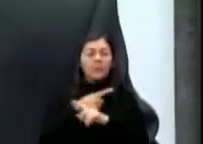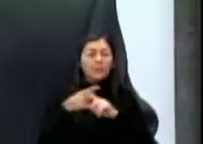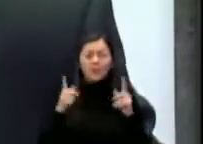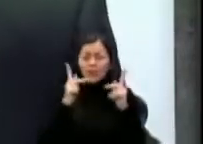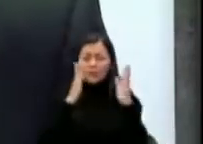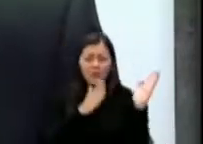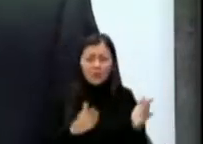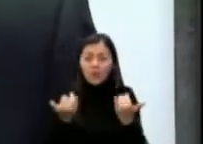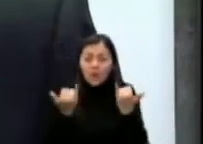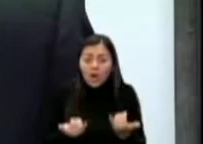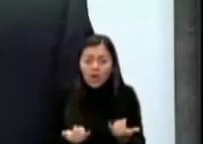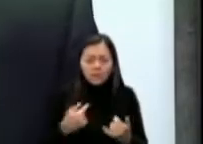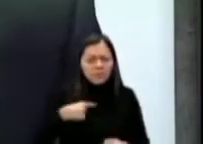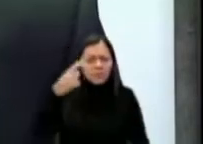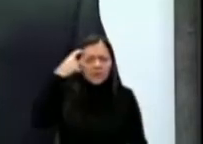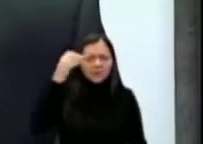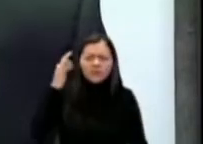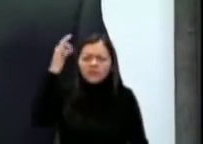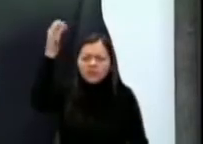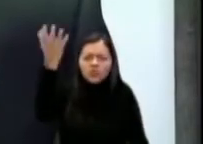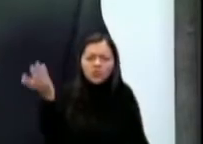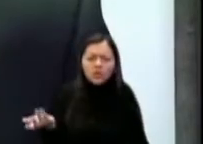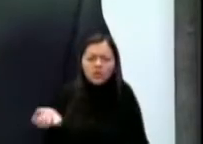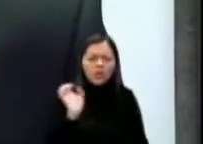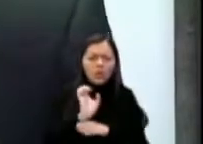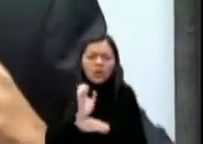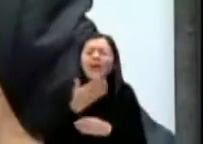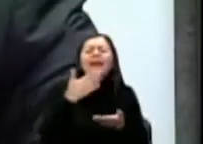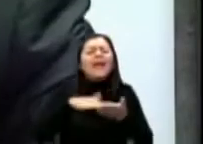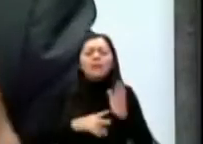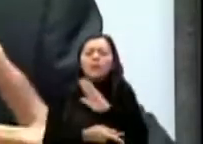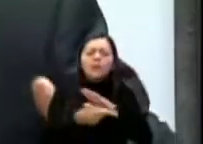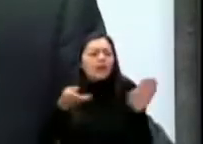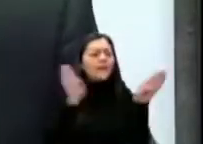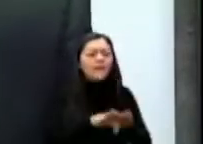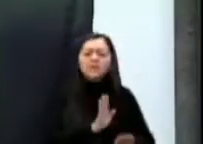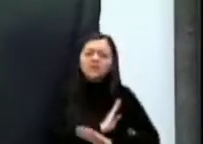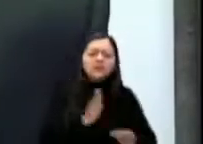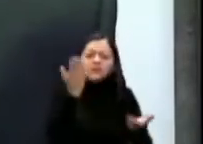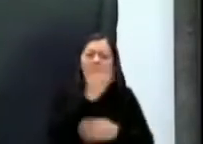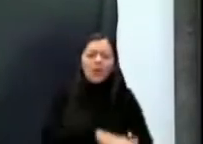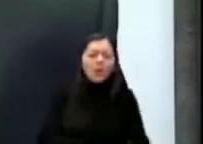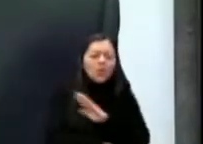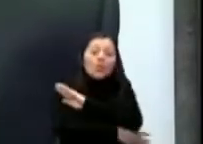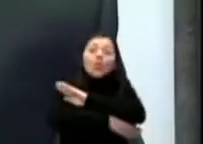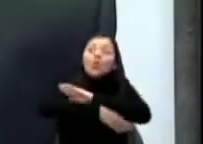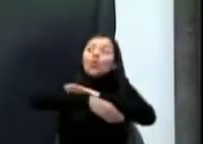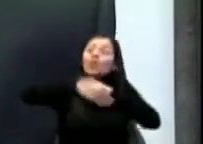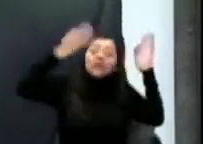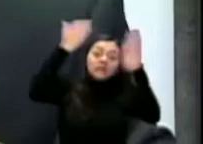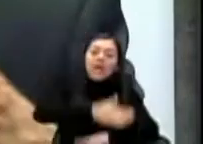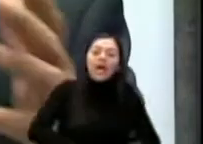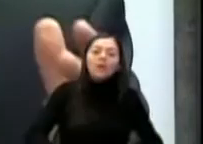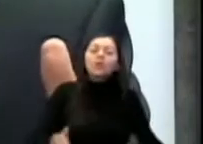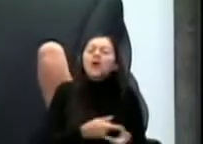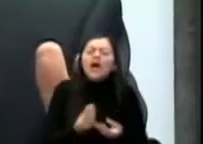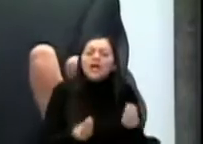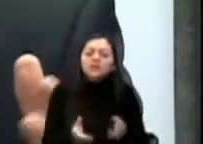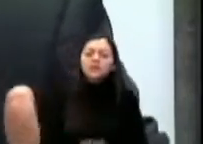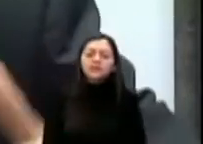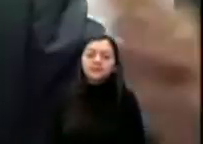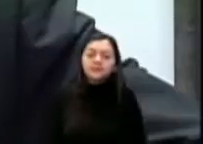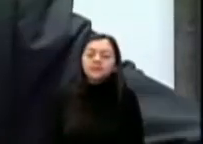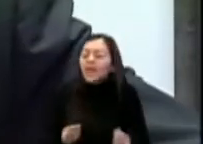de pensar en el país post petrolero cuando usted se plantea un cambio de matriz productiva que tiene distintos